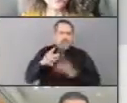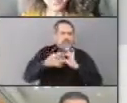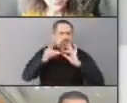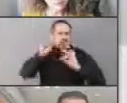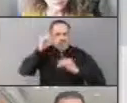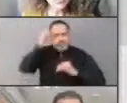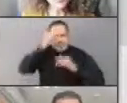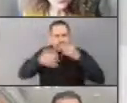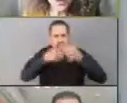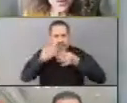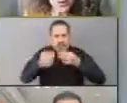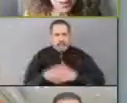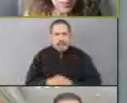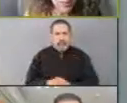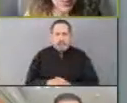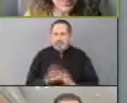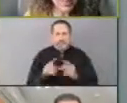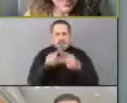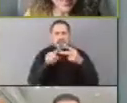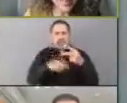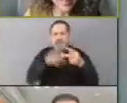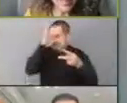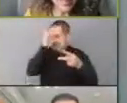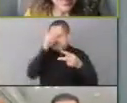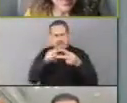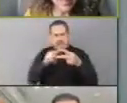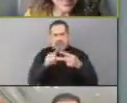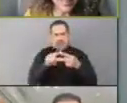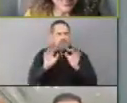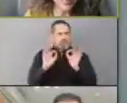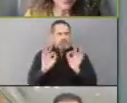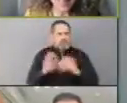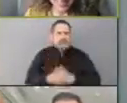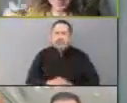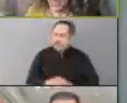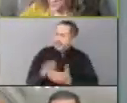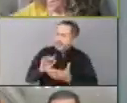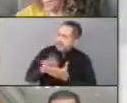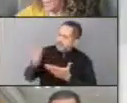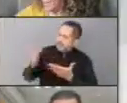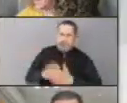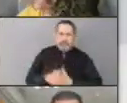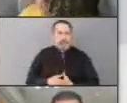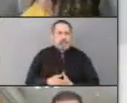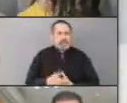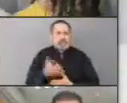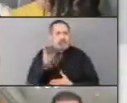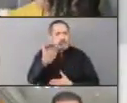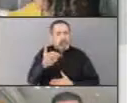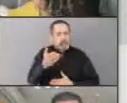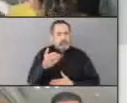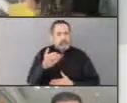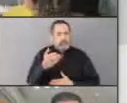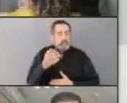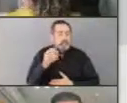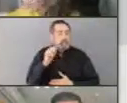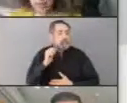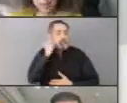asuntos. Estoy de acuerdo con ambos. Muchas gracias, magistrada. Magistrado ponente, ¿gustaría